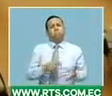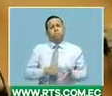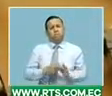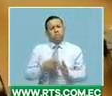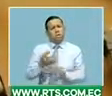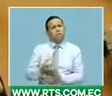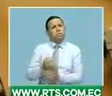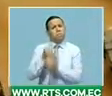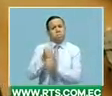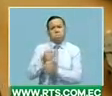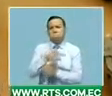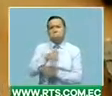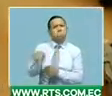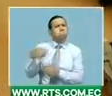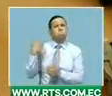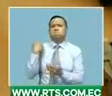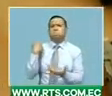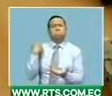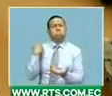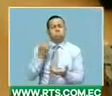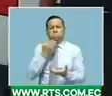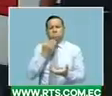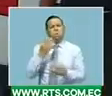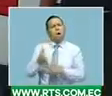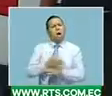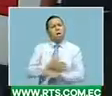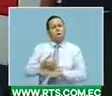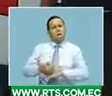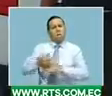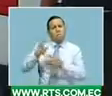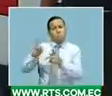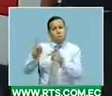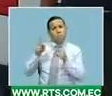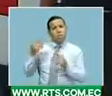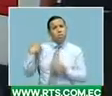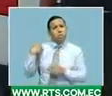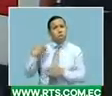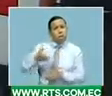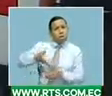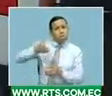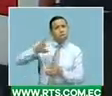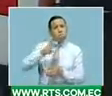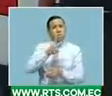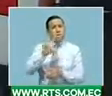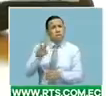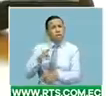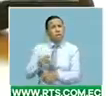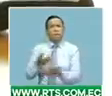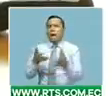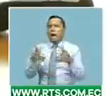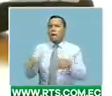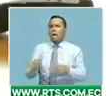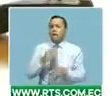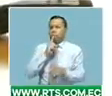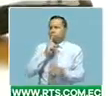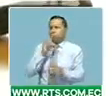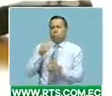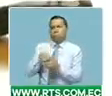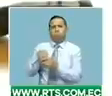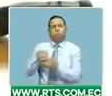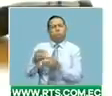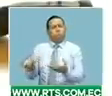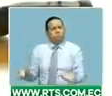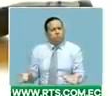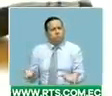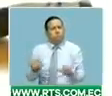tanto armamento en este rastrillo. Y el problema nos viene a la ciudadanía, a la gente que estamos en el día a día en las calles, incluso a los policías. Son